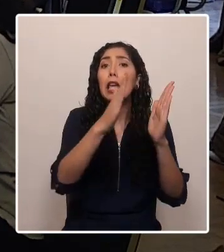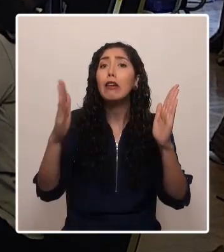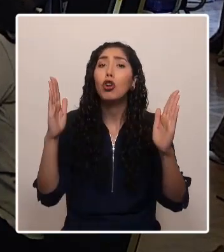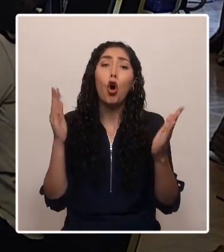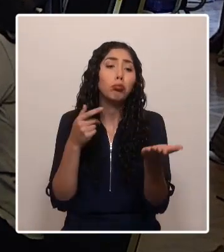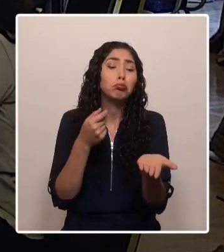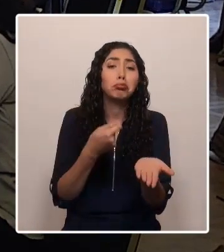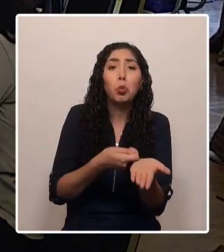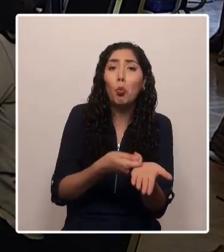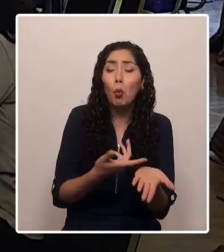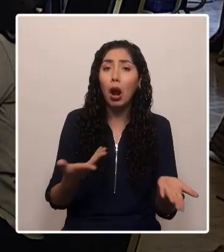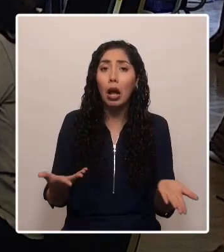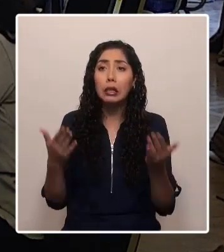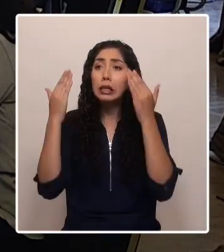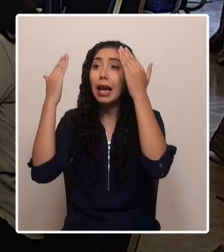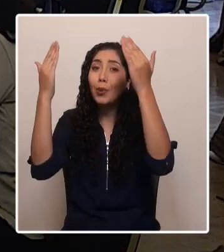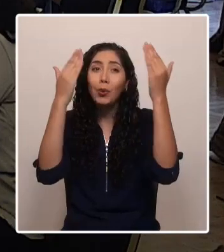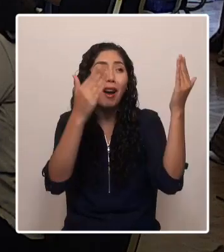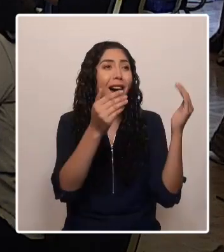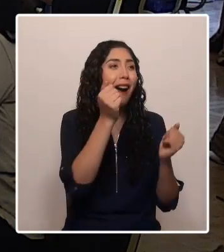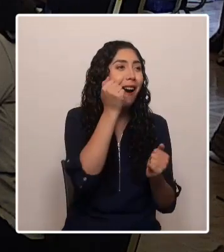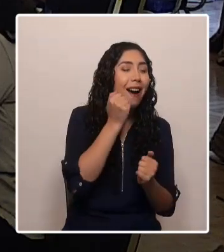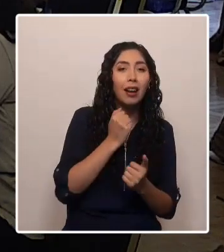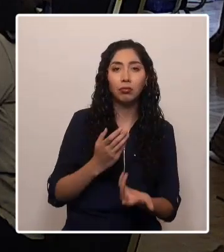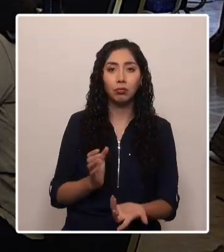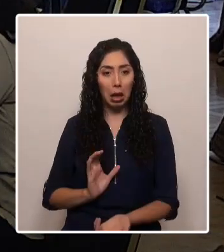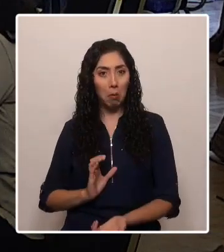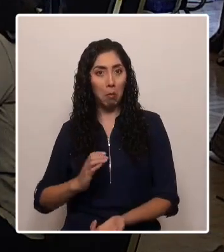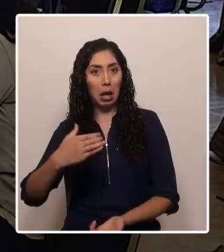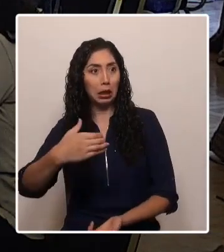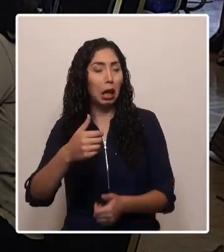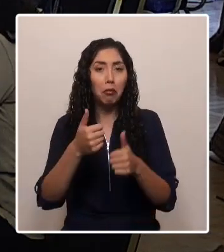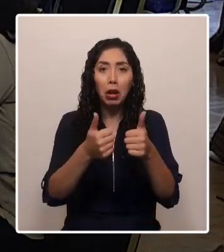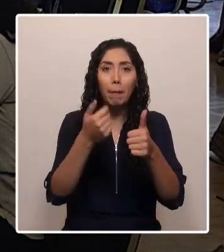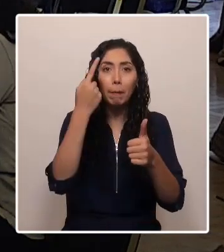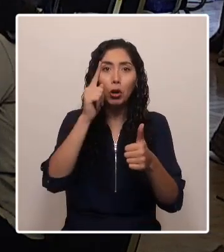con su ya habitual gestualidad, pura empatía, pero no dijo nada sobre esto.